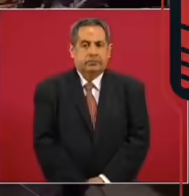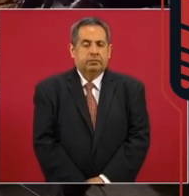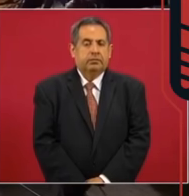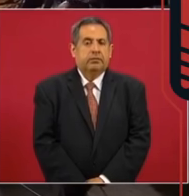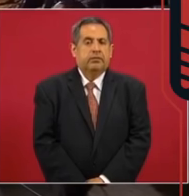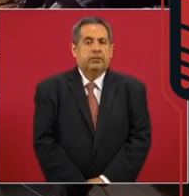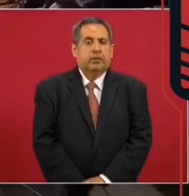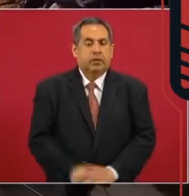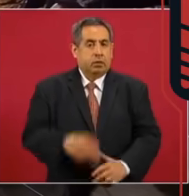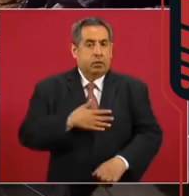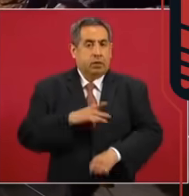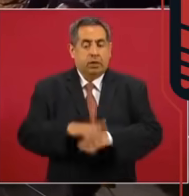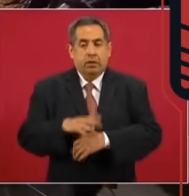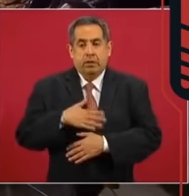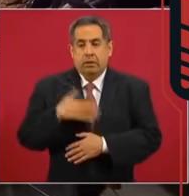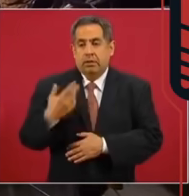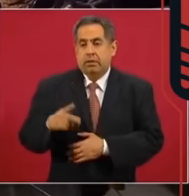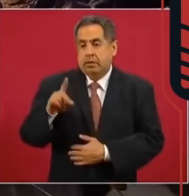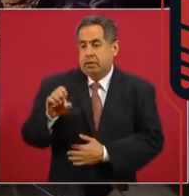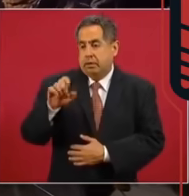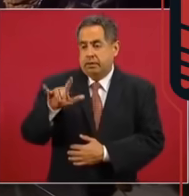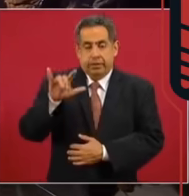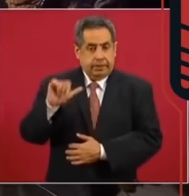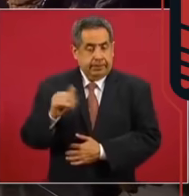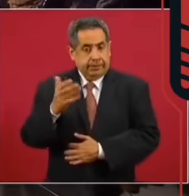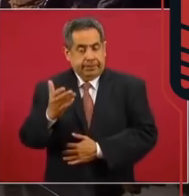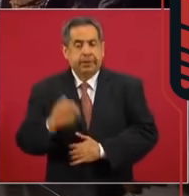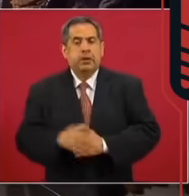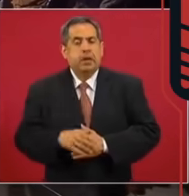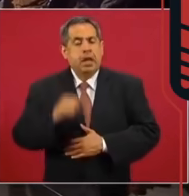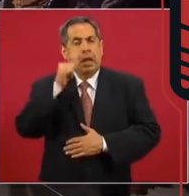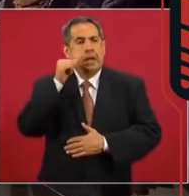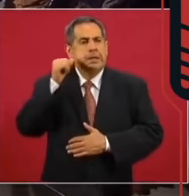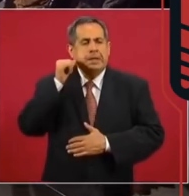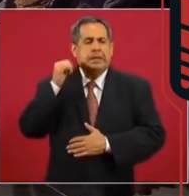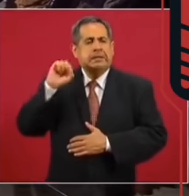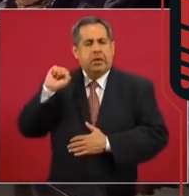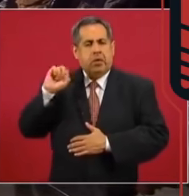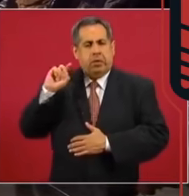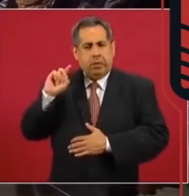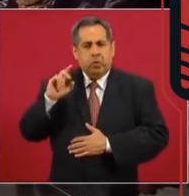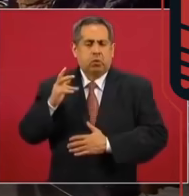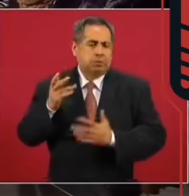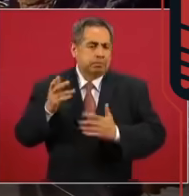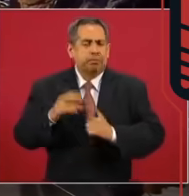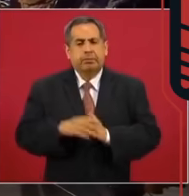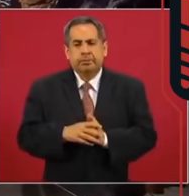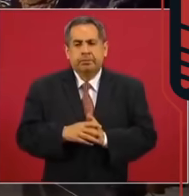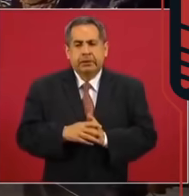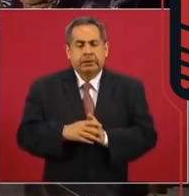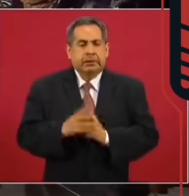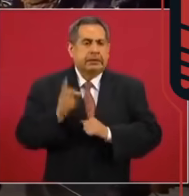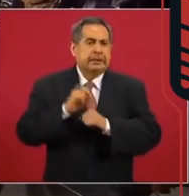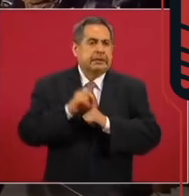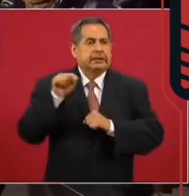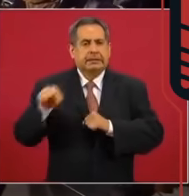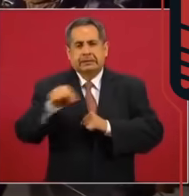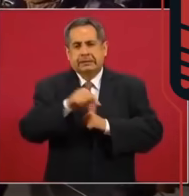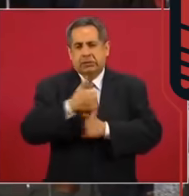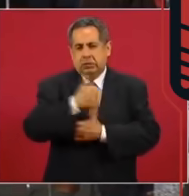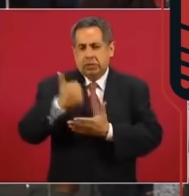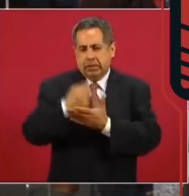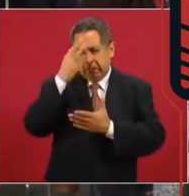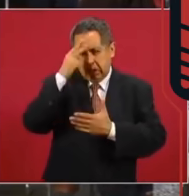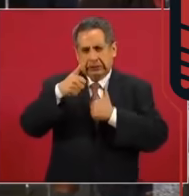Buen día, presidente Dalila Escobar, corresponsal de Tiempo.tv. Bueno, ayer, el fin de semana fueron días de manifestaciones aquí en la Ciudad